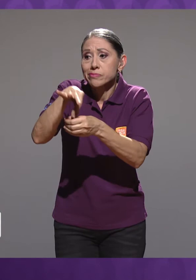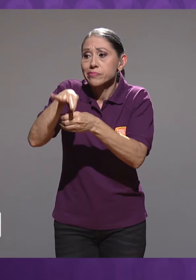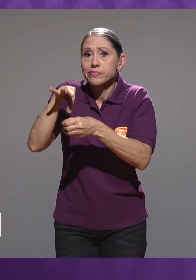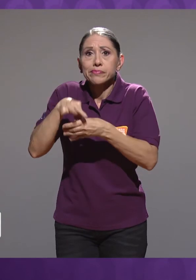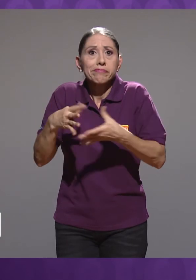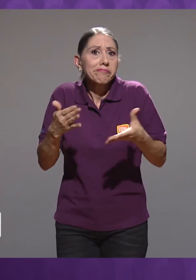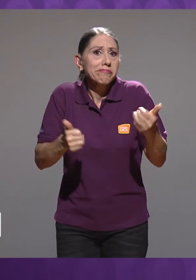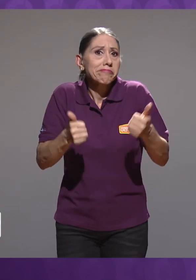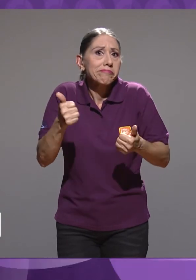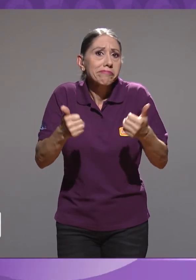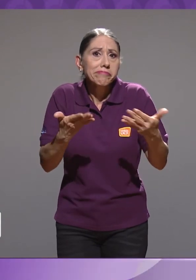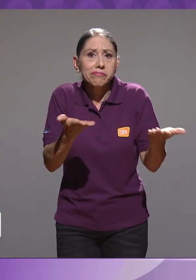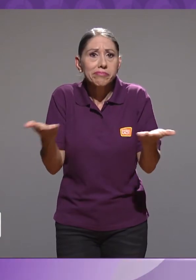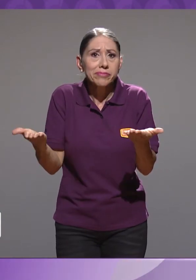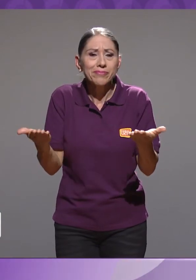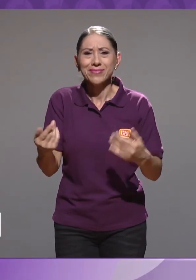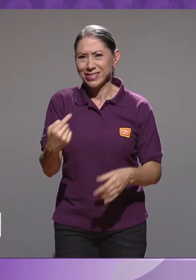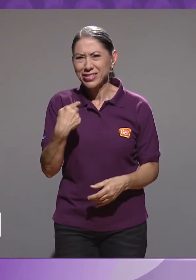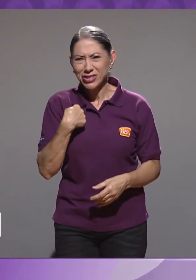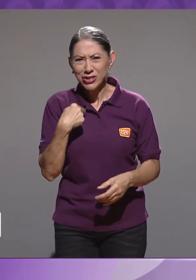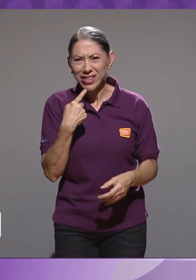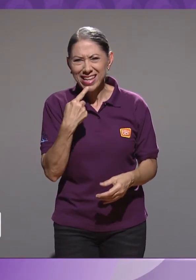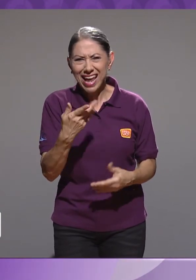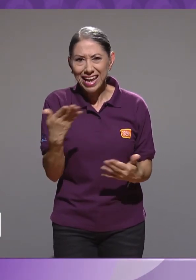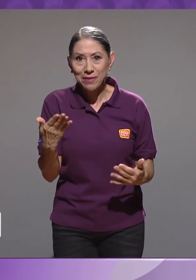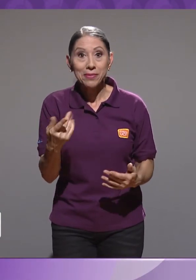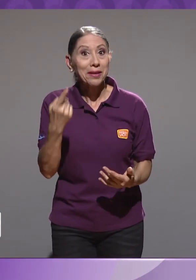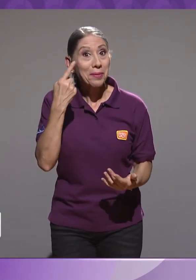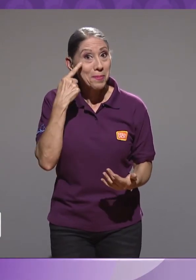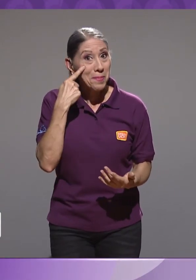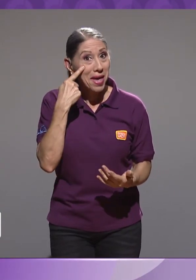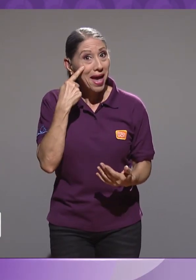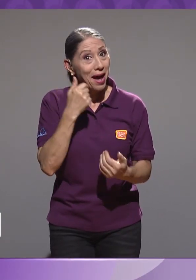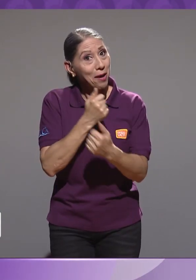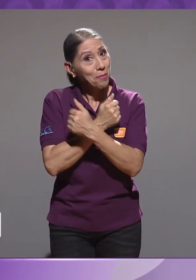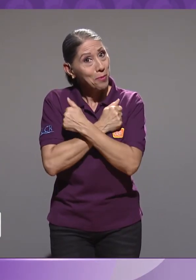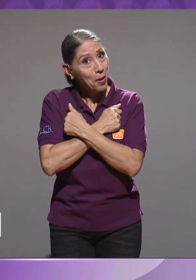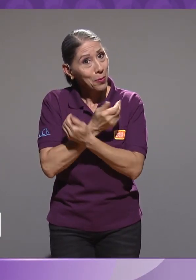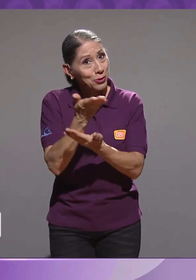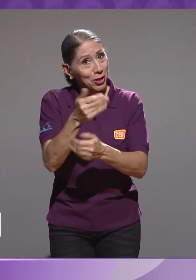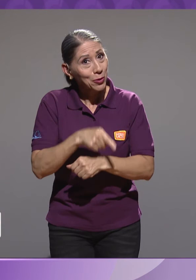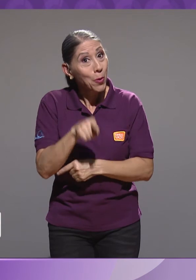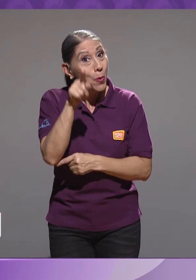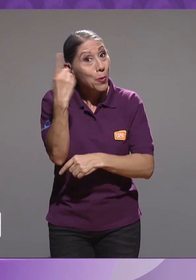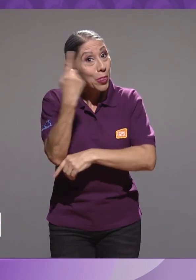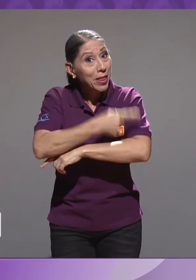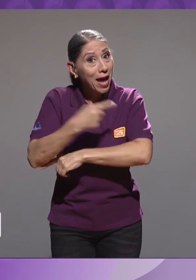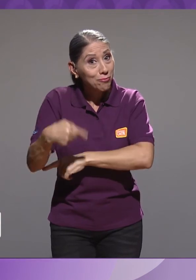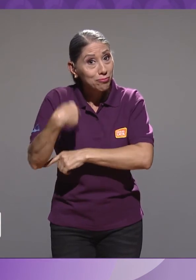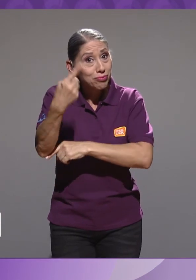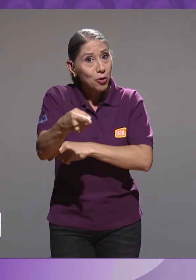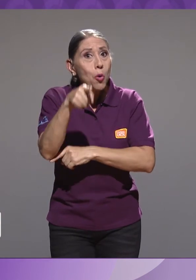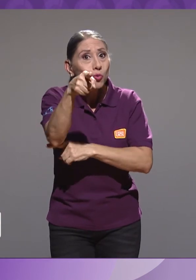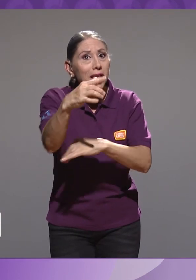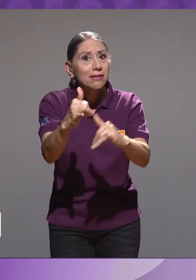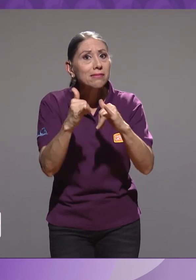horticulturas. ¿Sabe qué les diría? Vean, mis amorcitos, ustedes un día van a estar como nosotros y